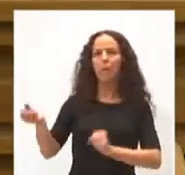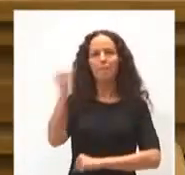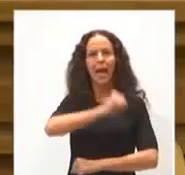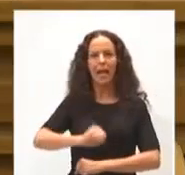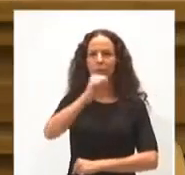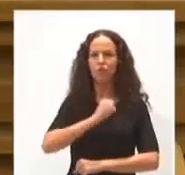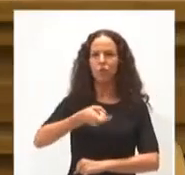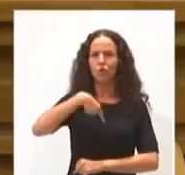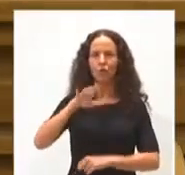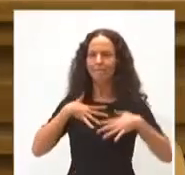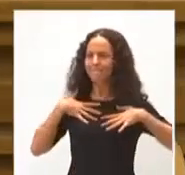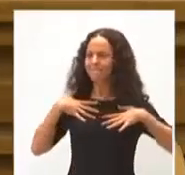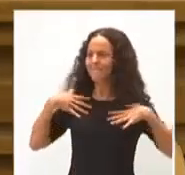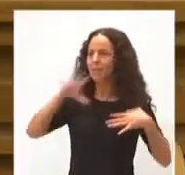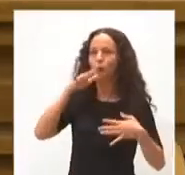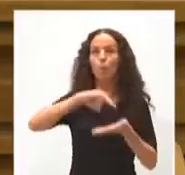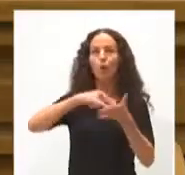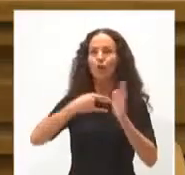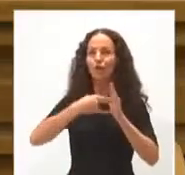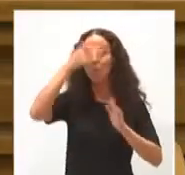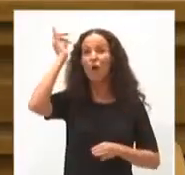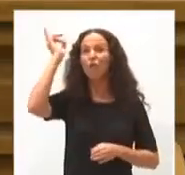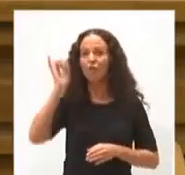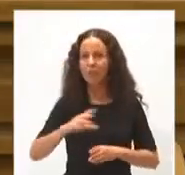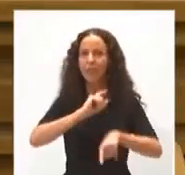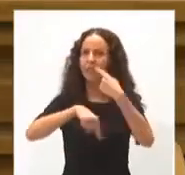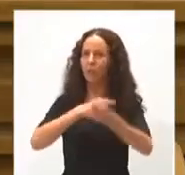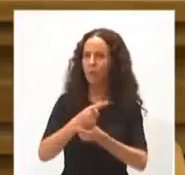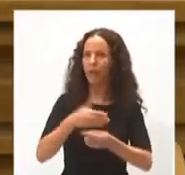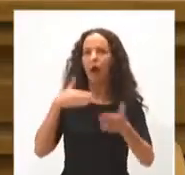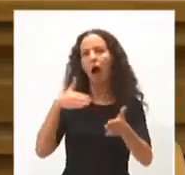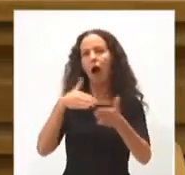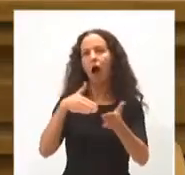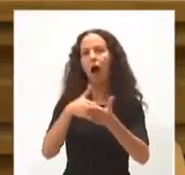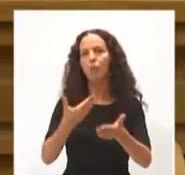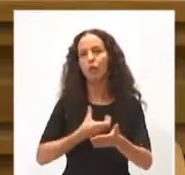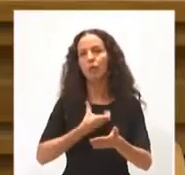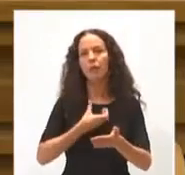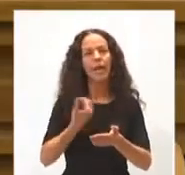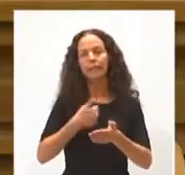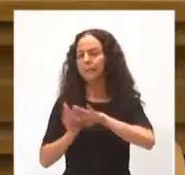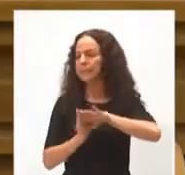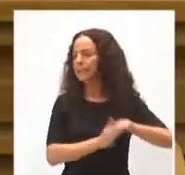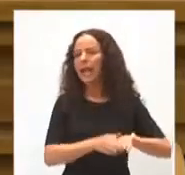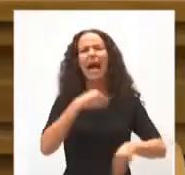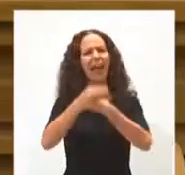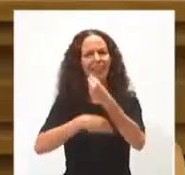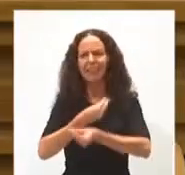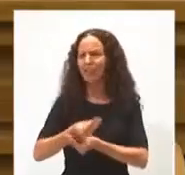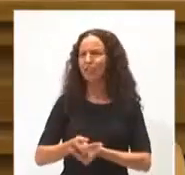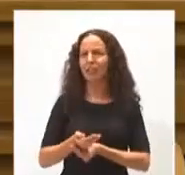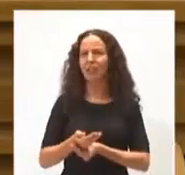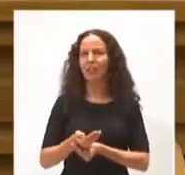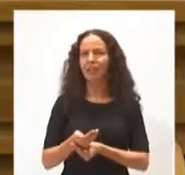con el proyecto que por fin después de tantas trabas municipales ya está desarrollándose para para